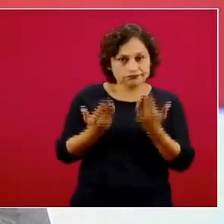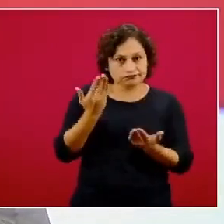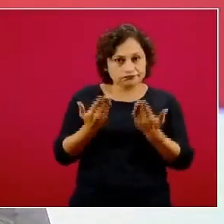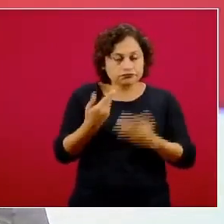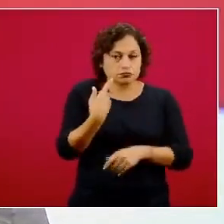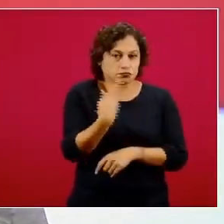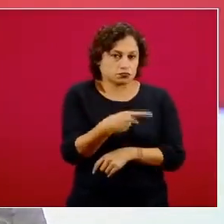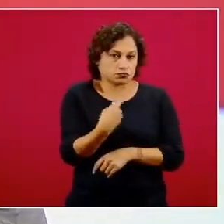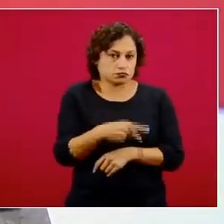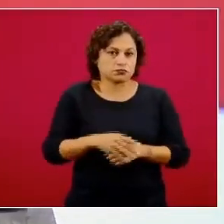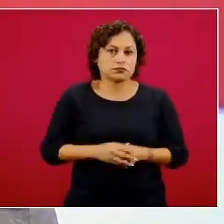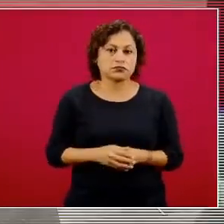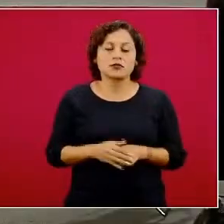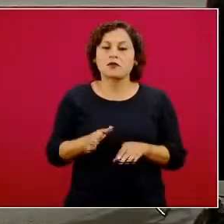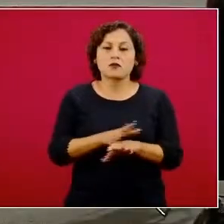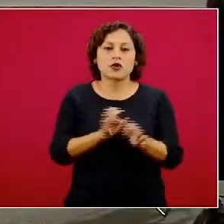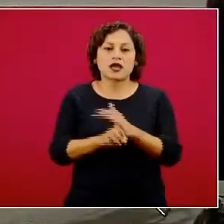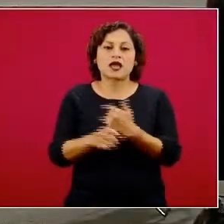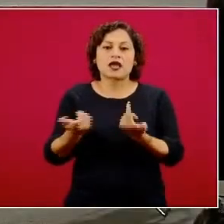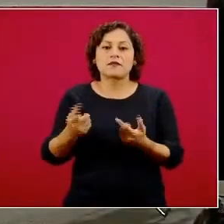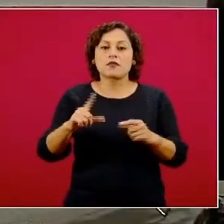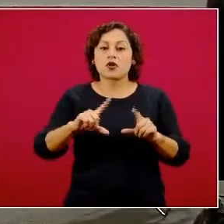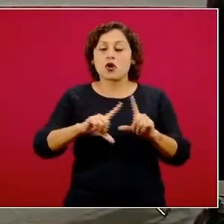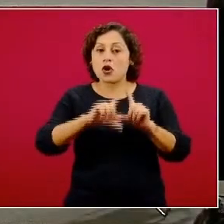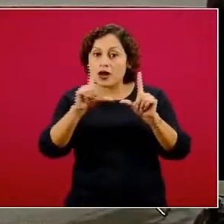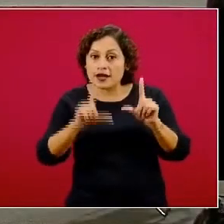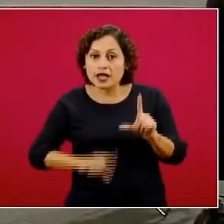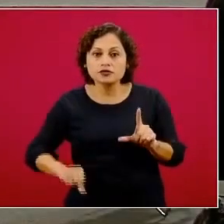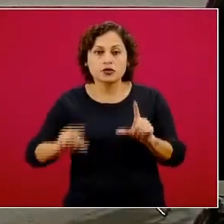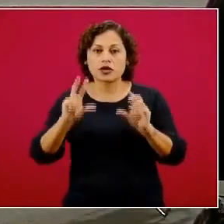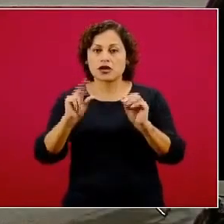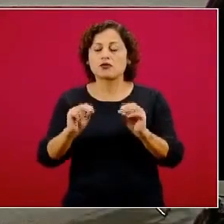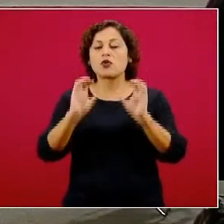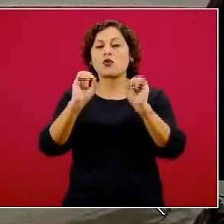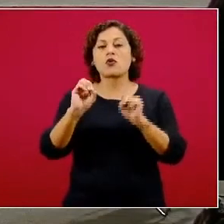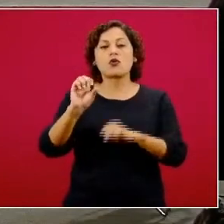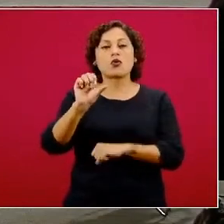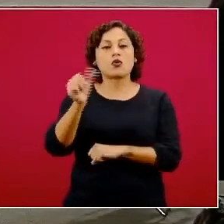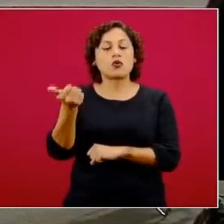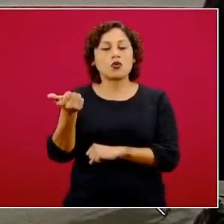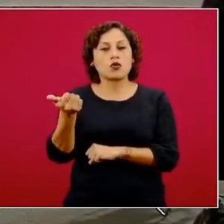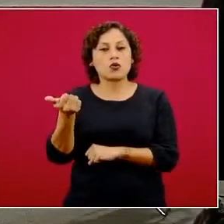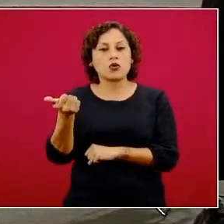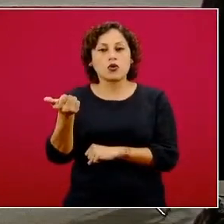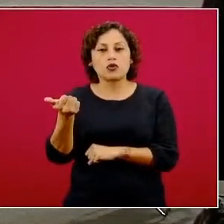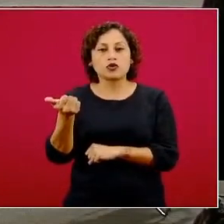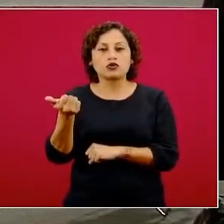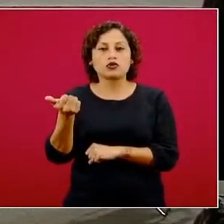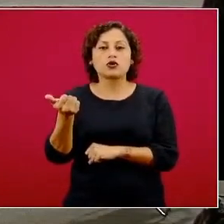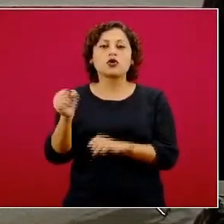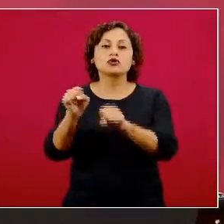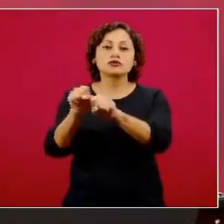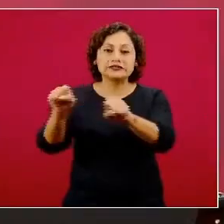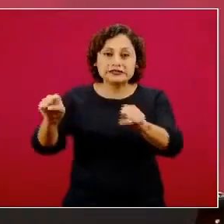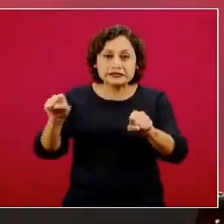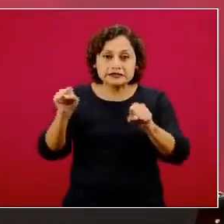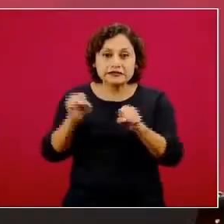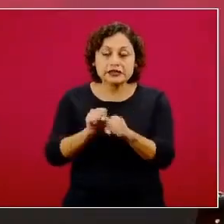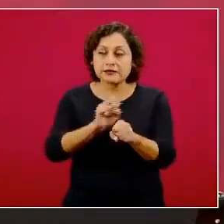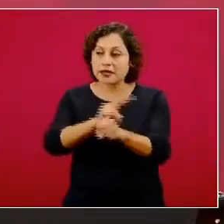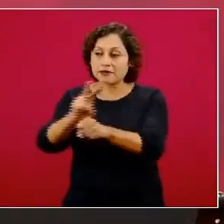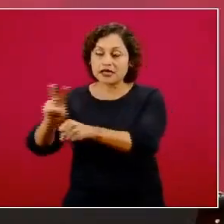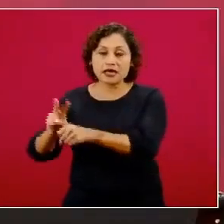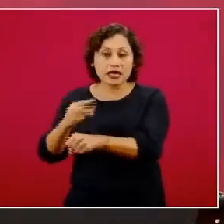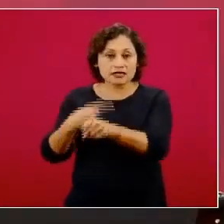propiamente de la Centinela o de las que notifican al sistema de vigilancia de enfermedad respiratoria, para